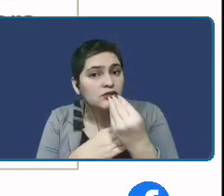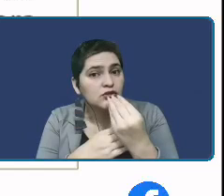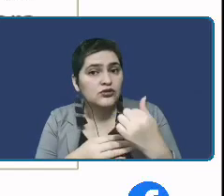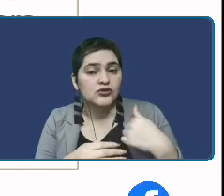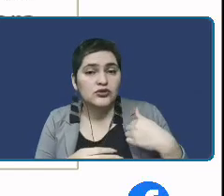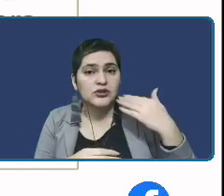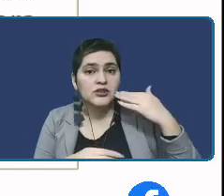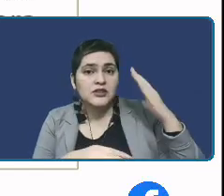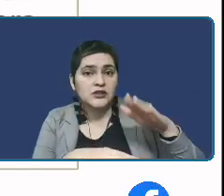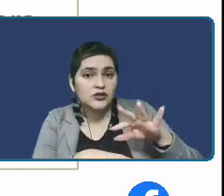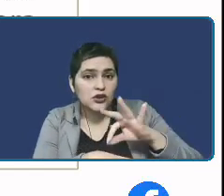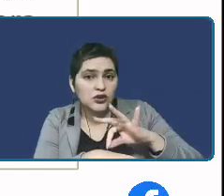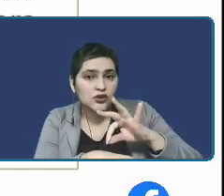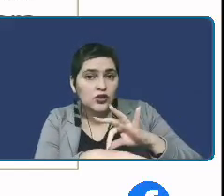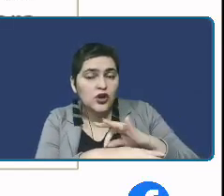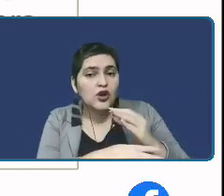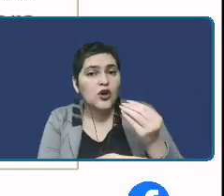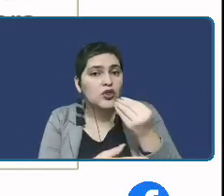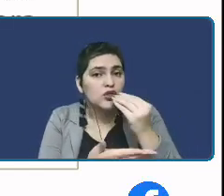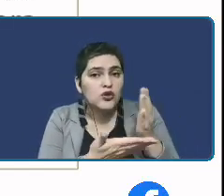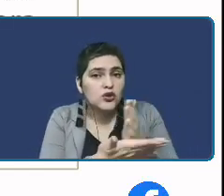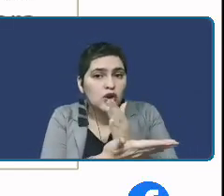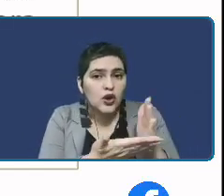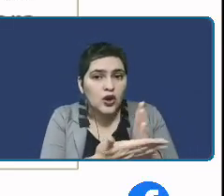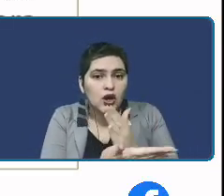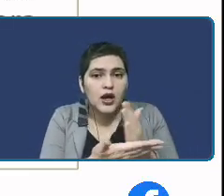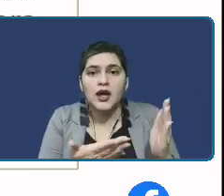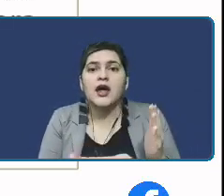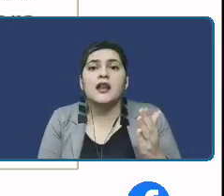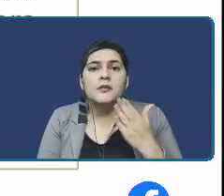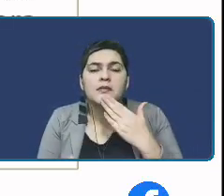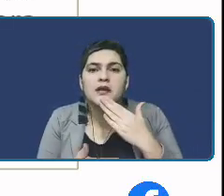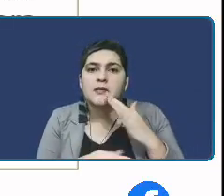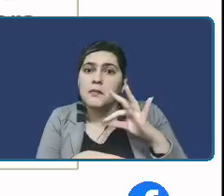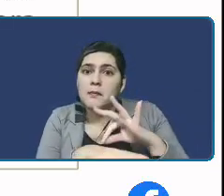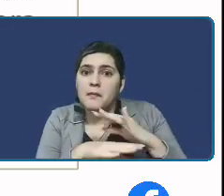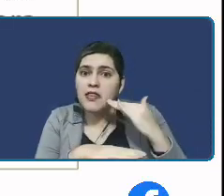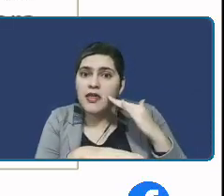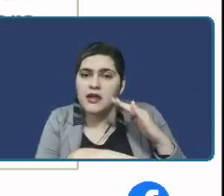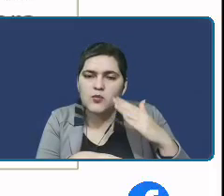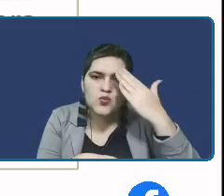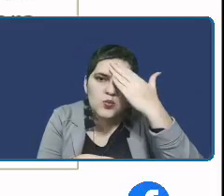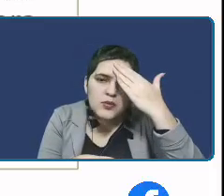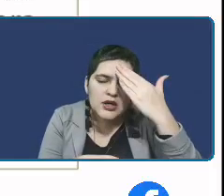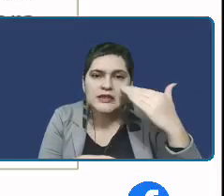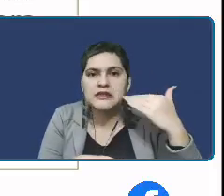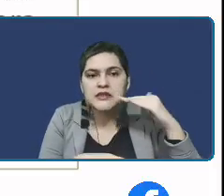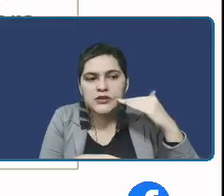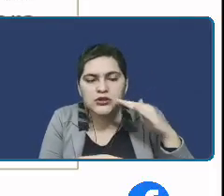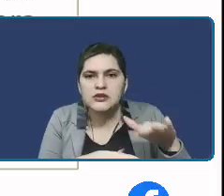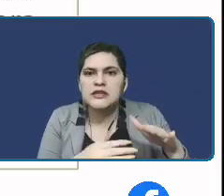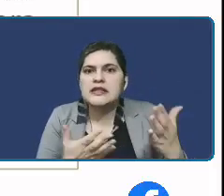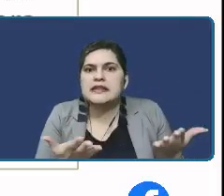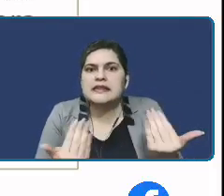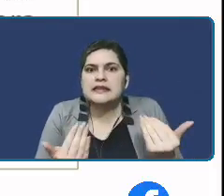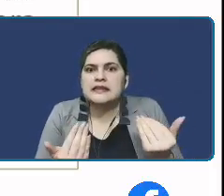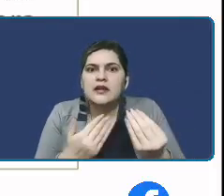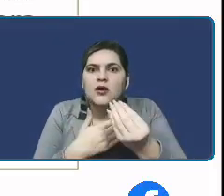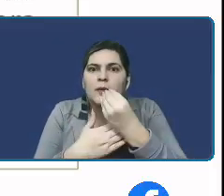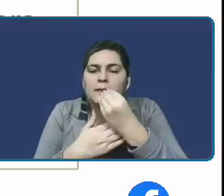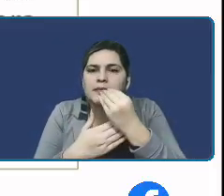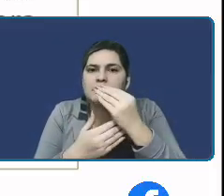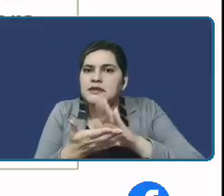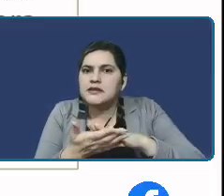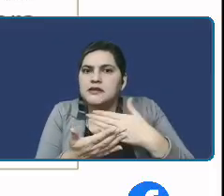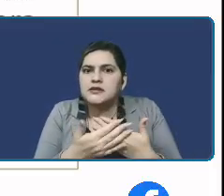cierto?, y que soy nutrióloga, y los pediatras siempre estamos muy preocupados de que no les vayan a faltar ningún nutriente a nuestros niños